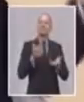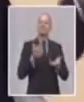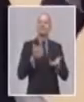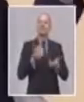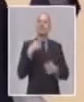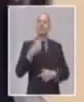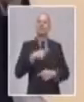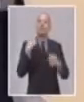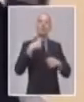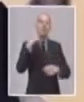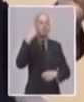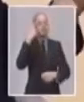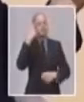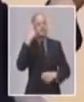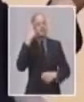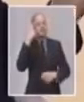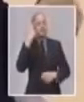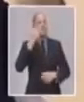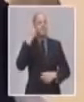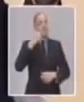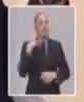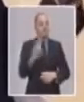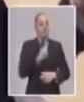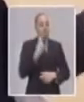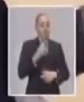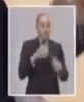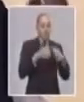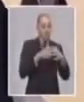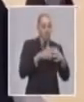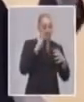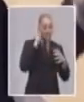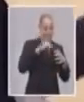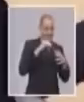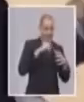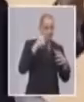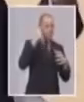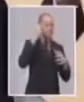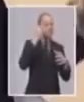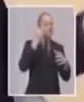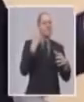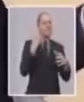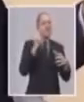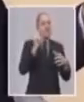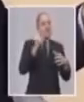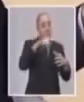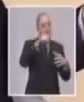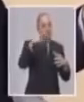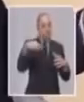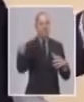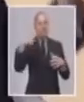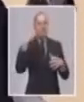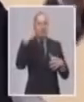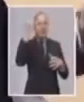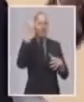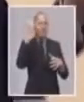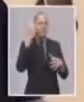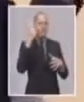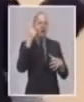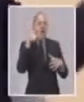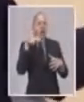crítico. Nosotros tenemos que lograr como izquierda que haya espectadores, lectores y televidentes